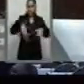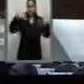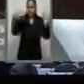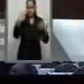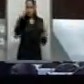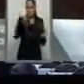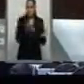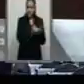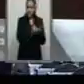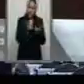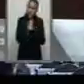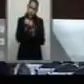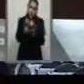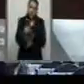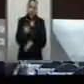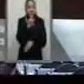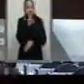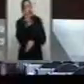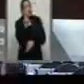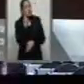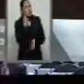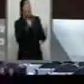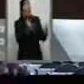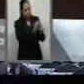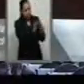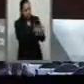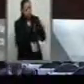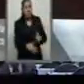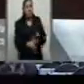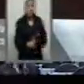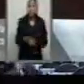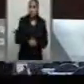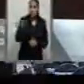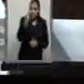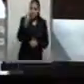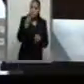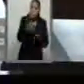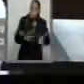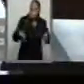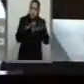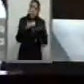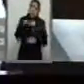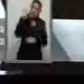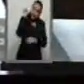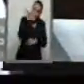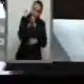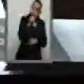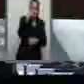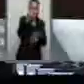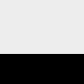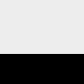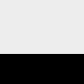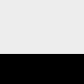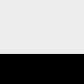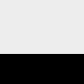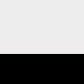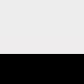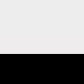Por las presentes y futuras generaciones, digamos ya a la reforma política de la Ciudad de México. Gracias.